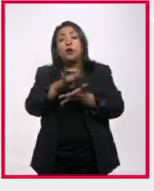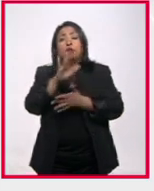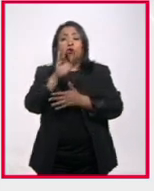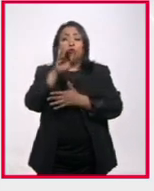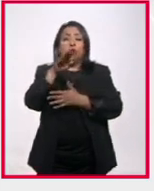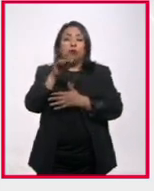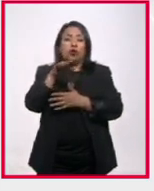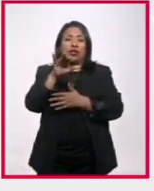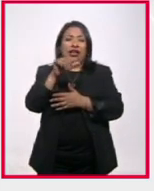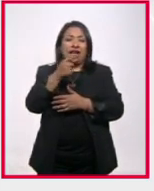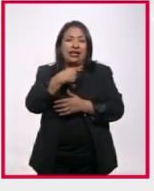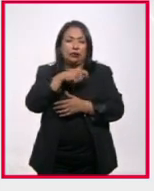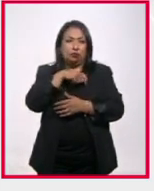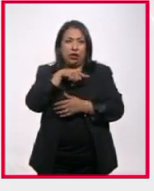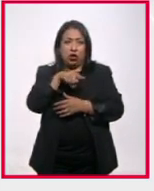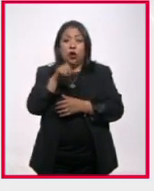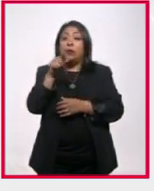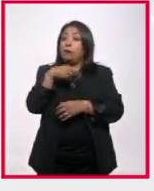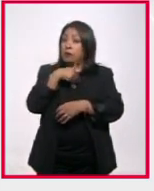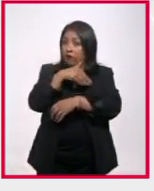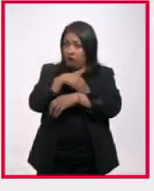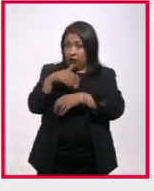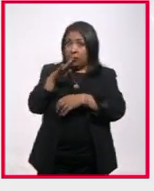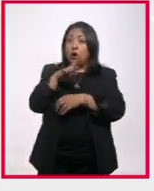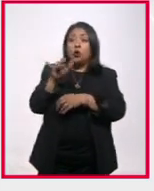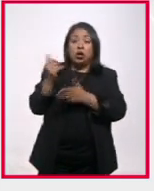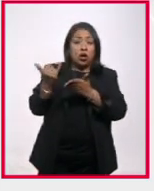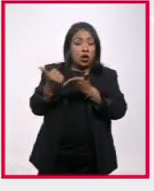Filmoteca Española, con la propia familia Buñuel.